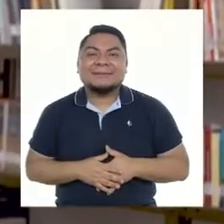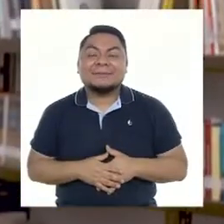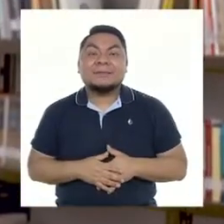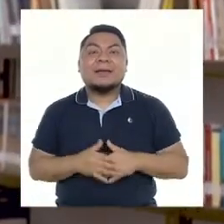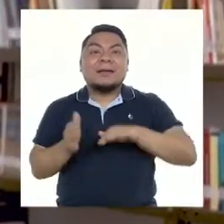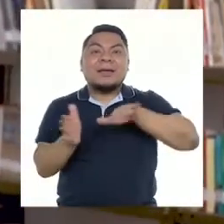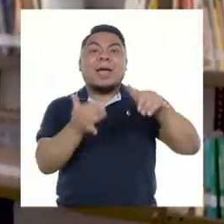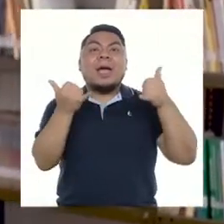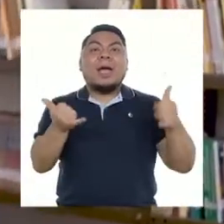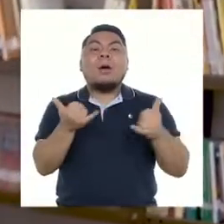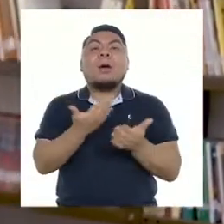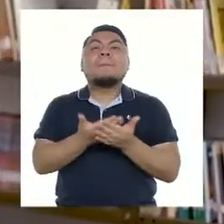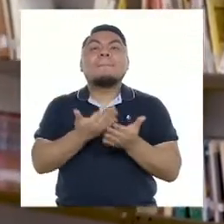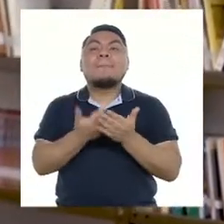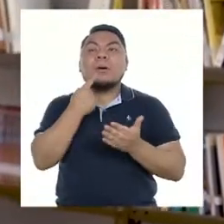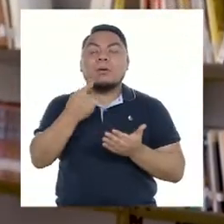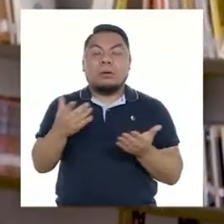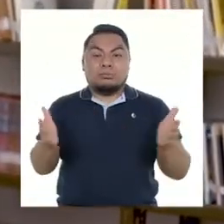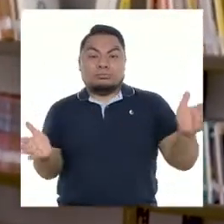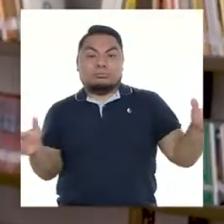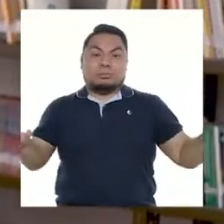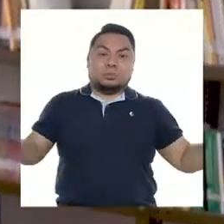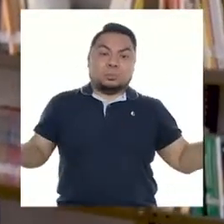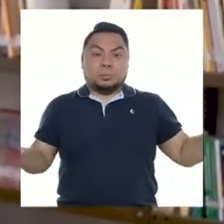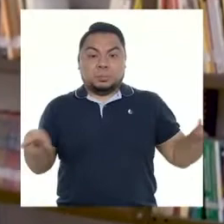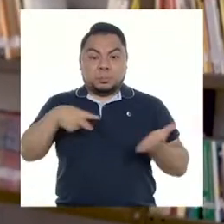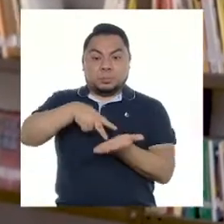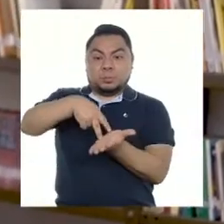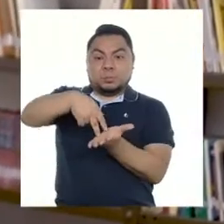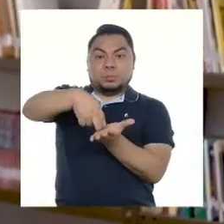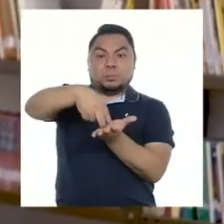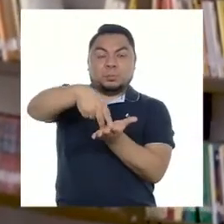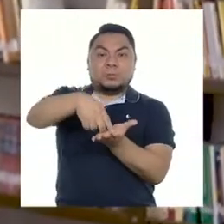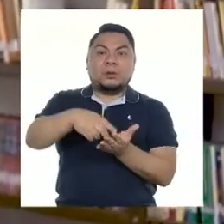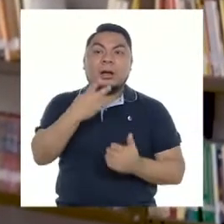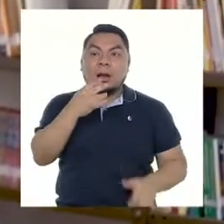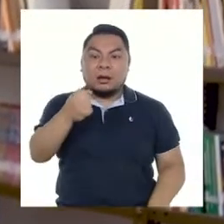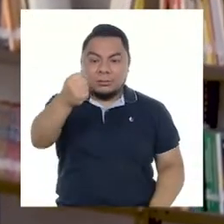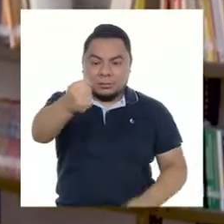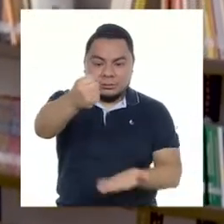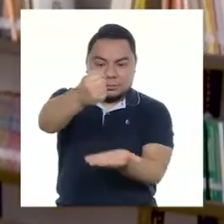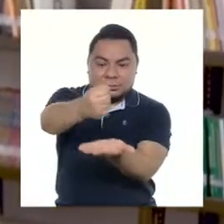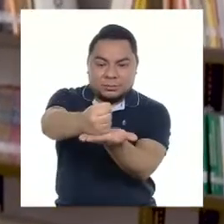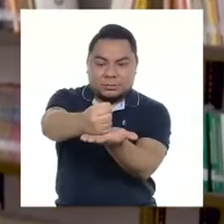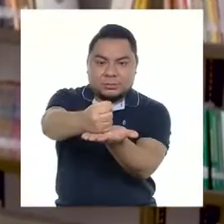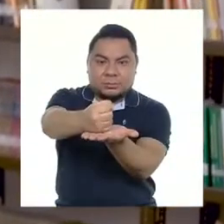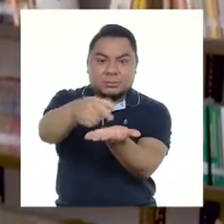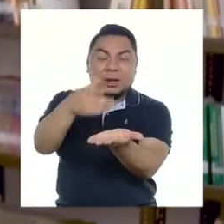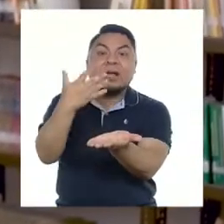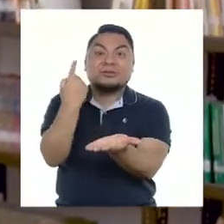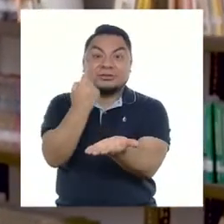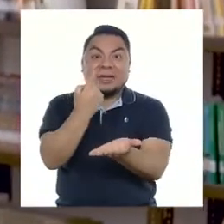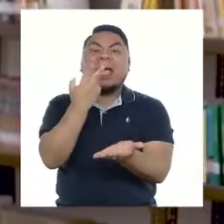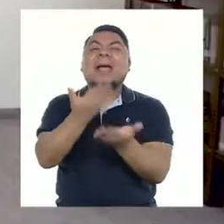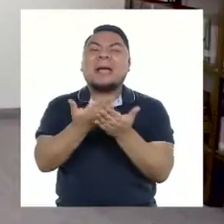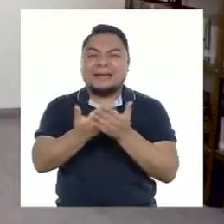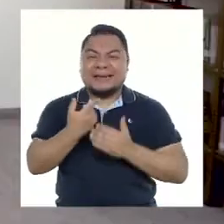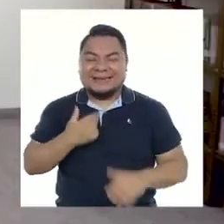Ahora vamos a probar equilibrio, pero en el piso. ¿Se podrá parar solo? A ver. ¡Ay!